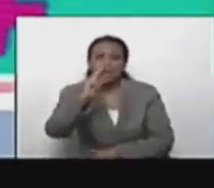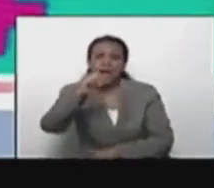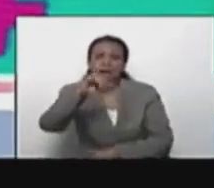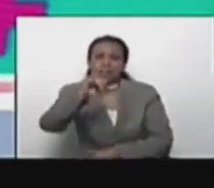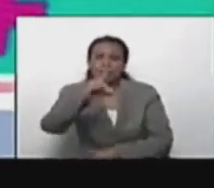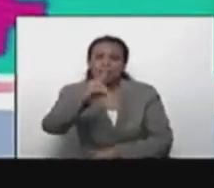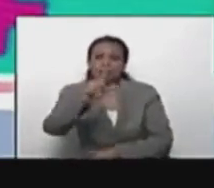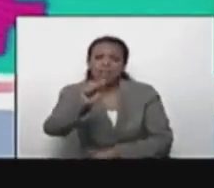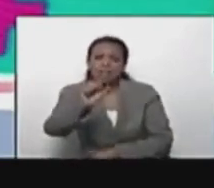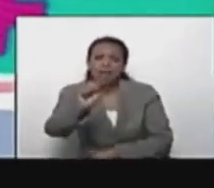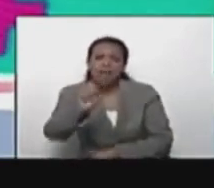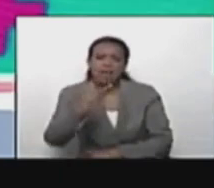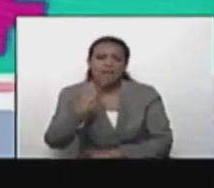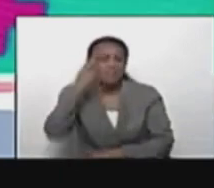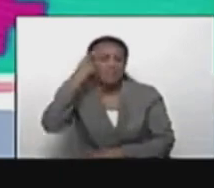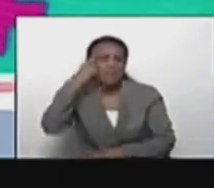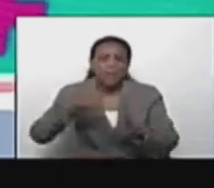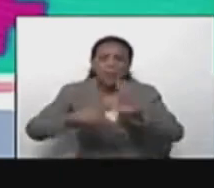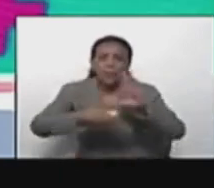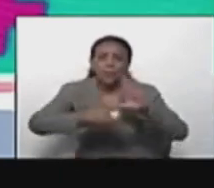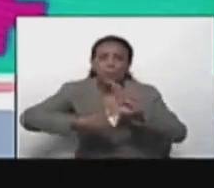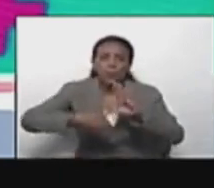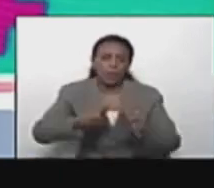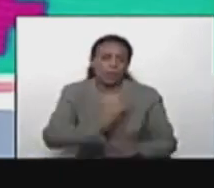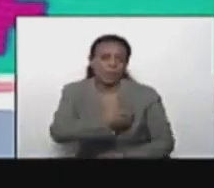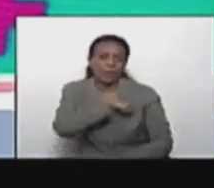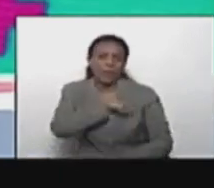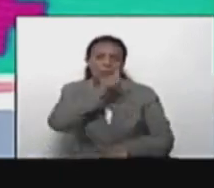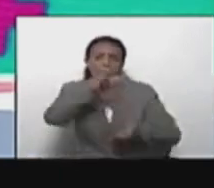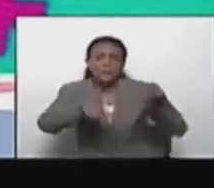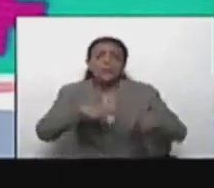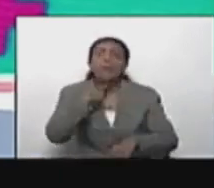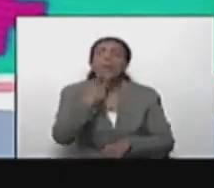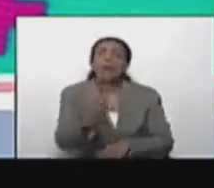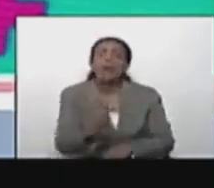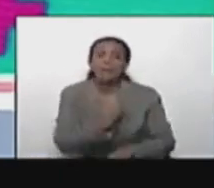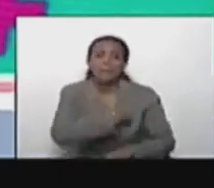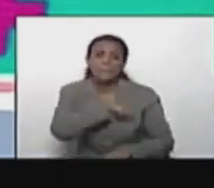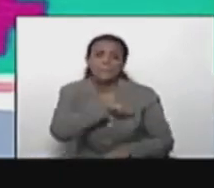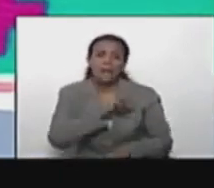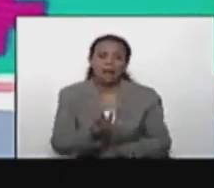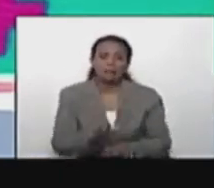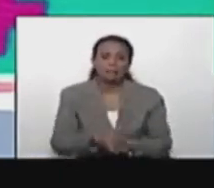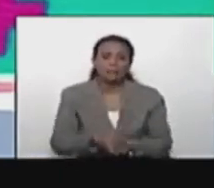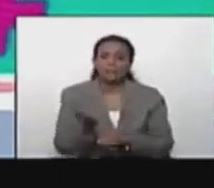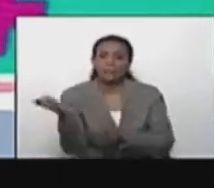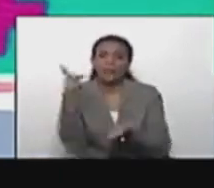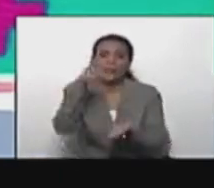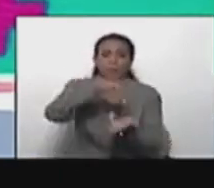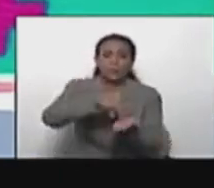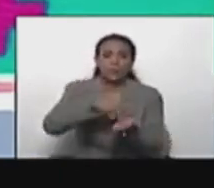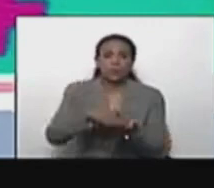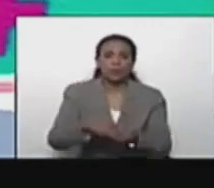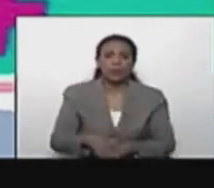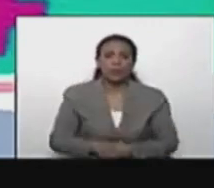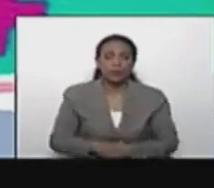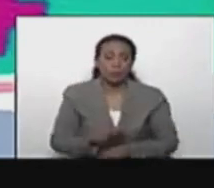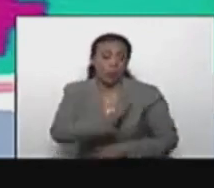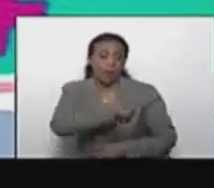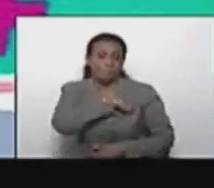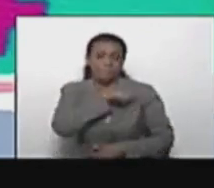en todo caso, sería bonito, el día de la hispanidad. O sea, el día de la hispanidad tiene que ver con